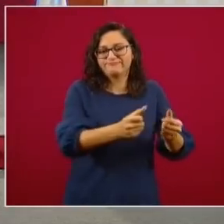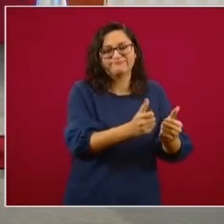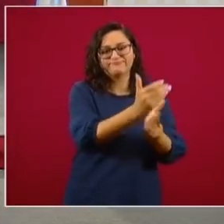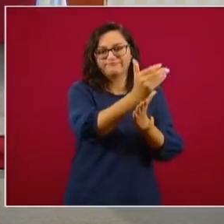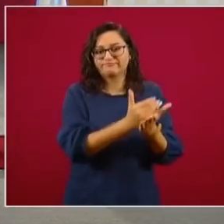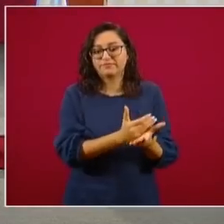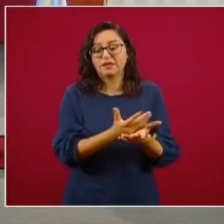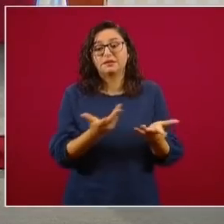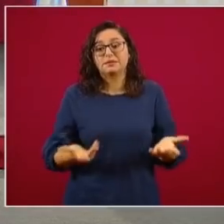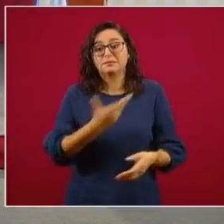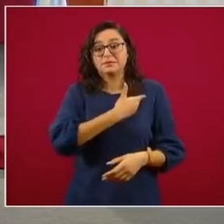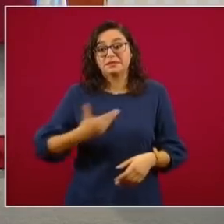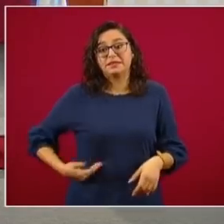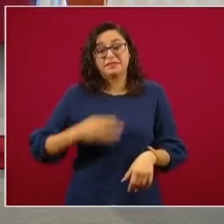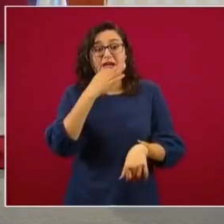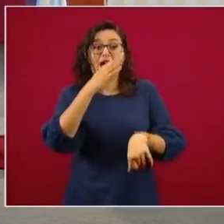en